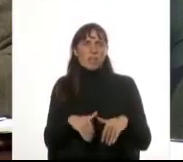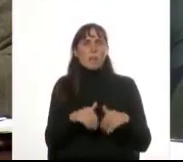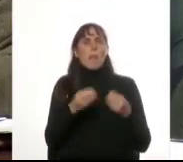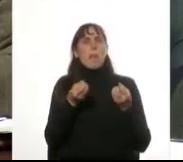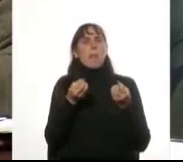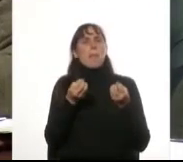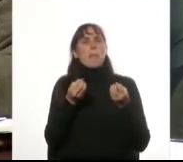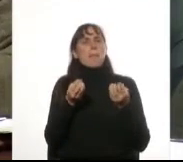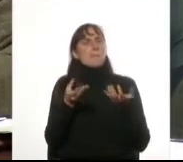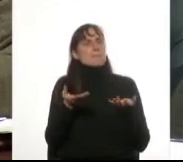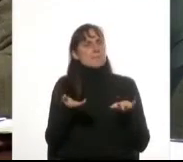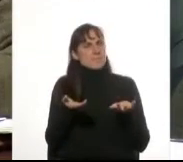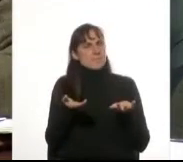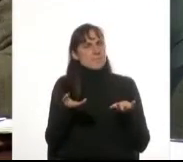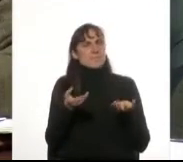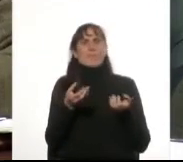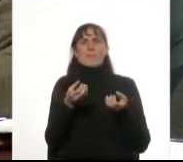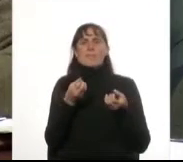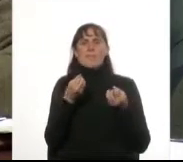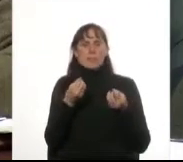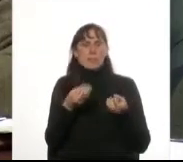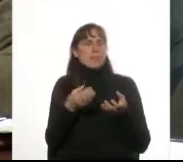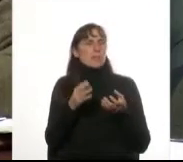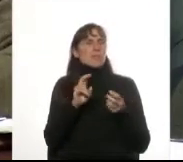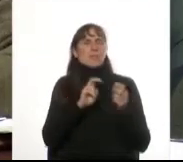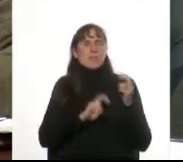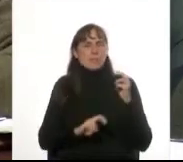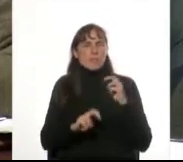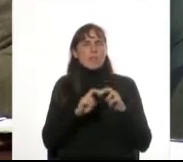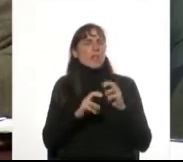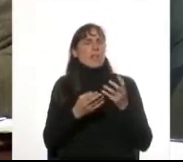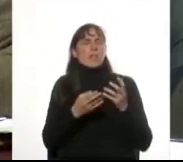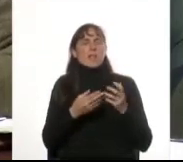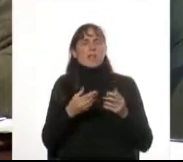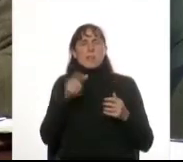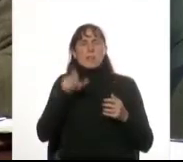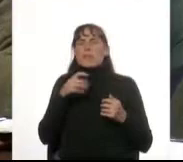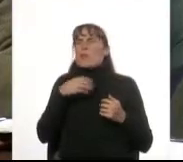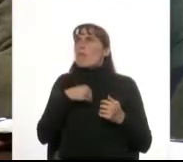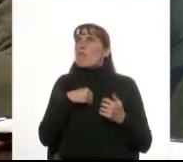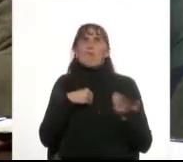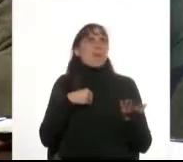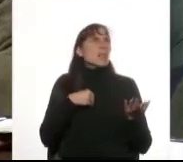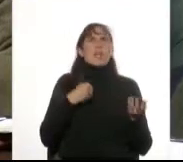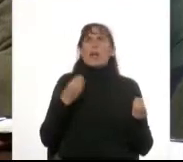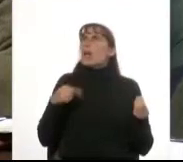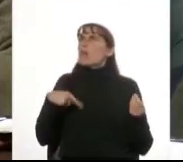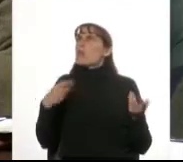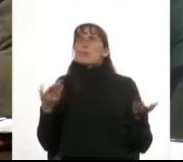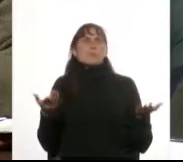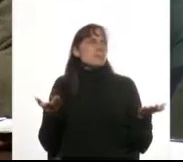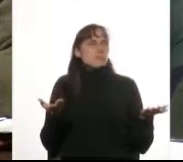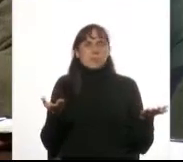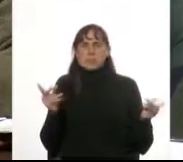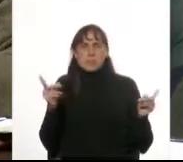¿Por qué? Porque terminan pulverizando la confianza de la gente.